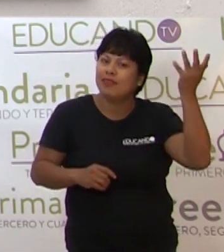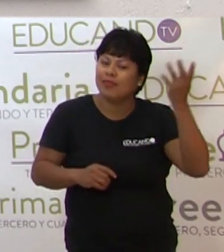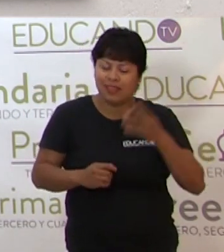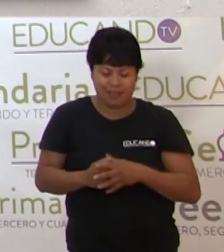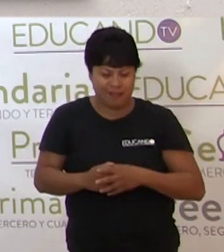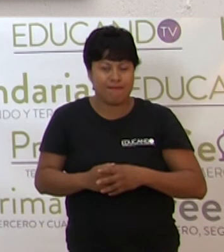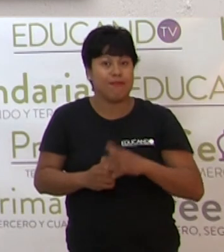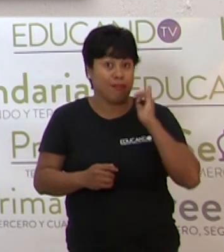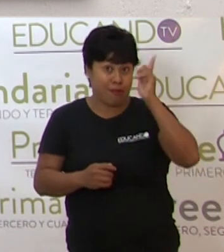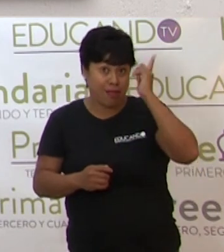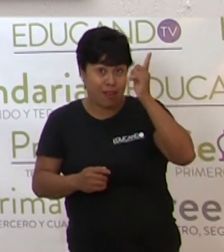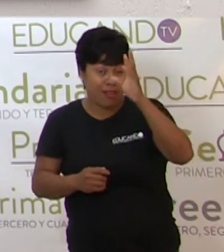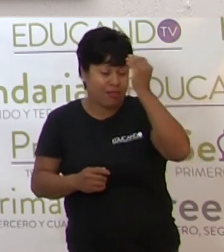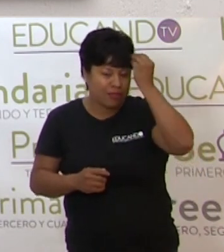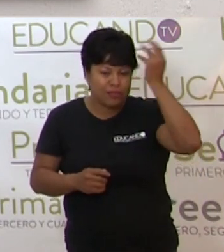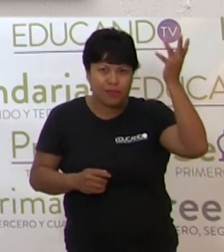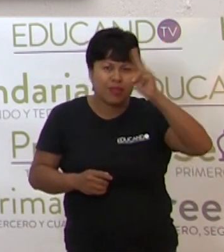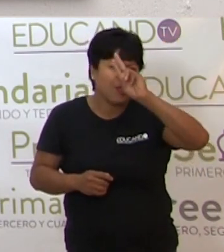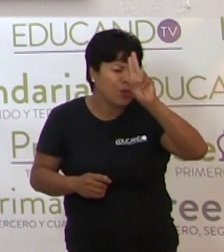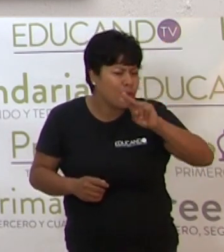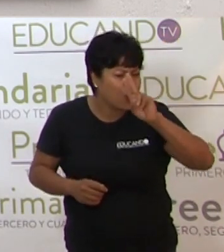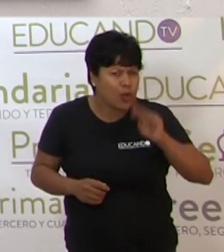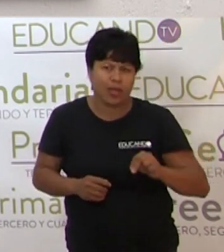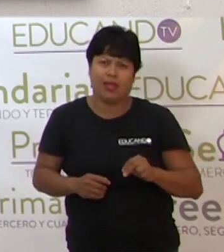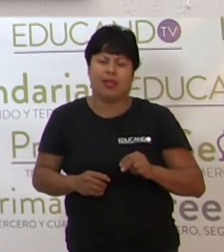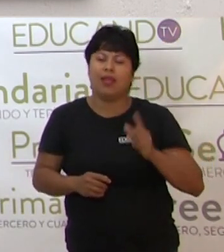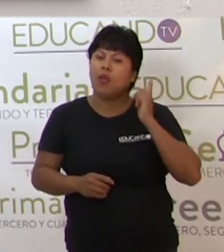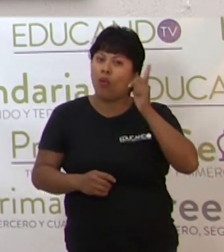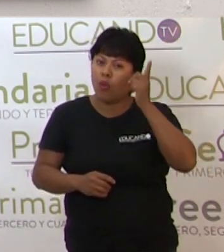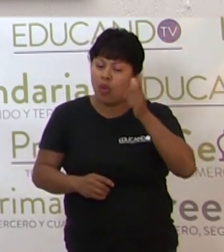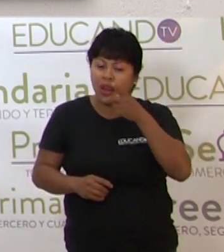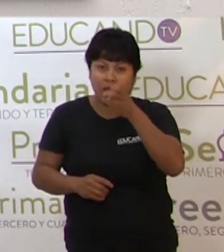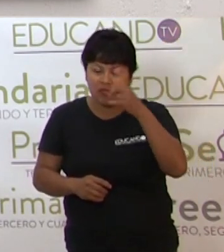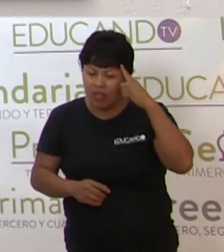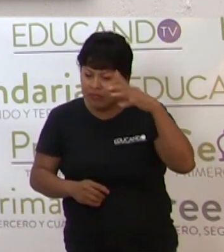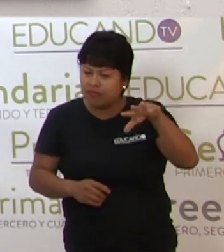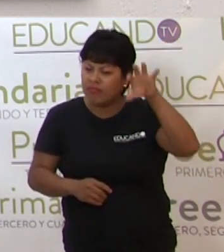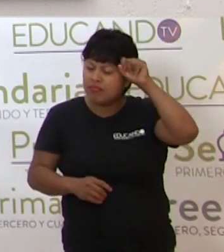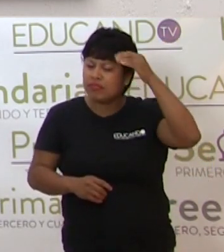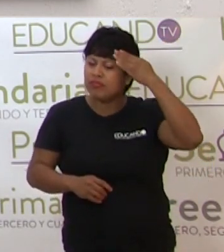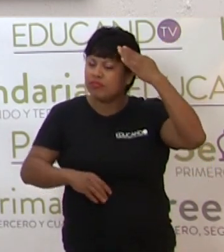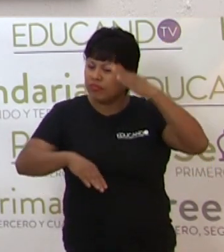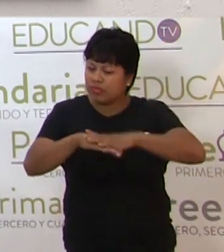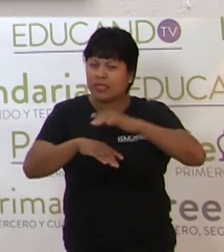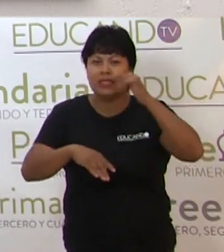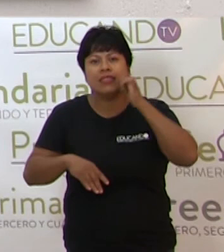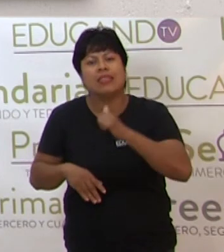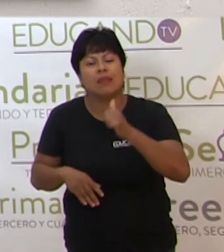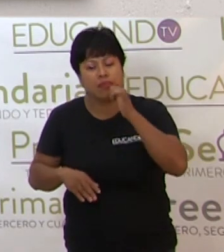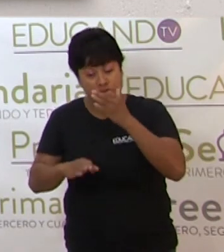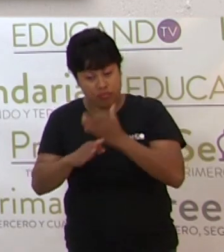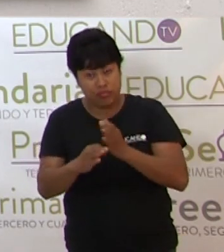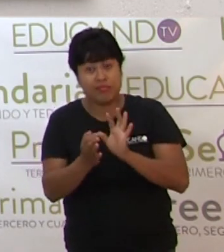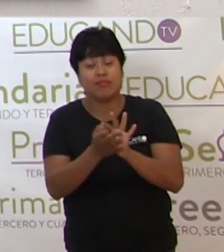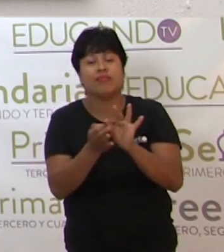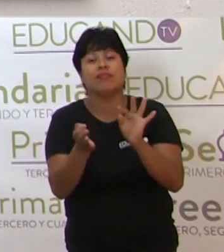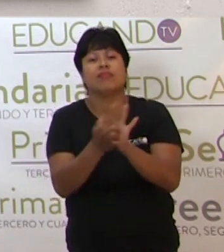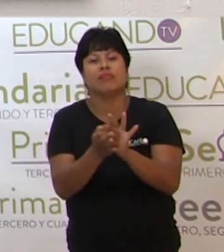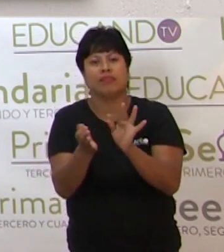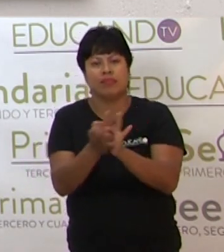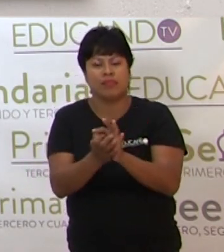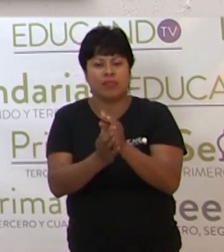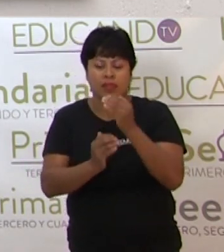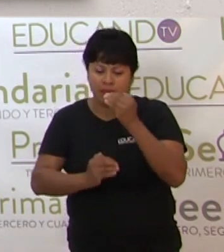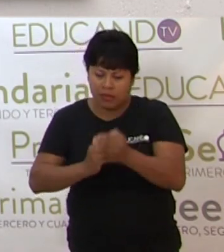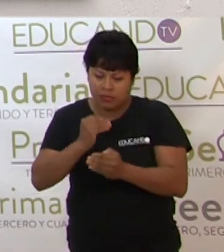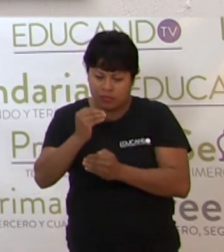¿sí? Espero que no se les olvide nunca, espero que esto lo retengan, por eso se los estoy explicando